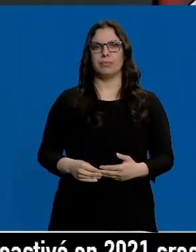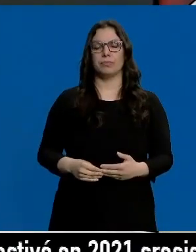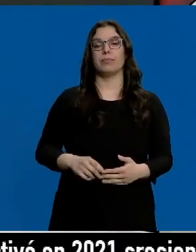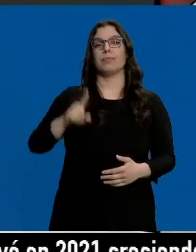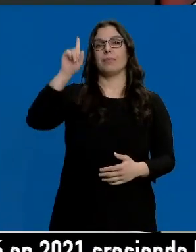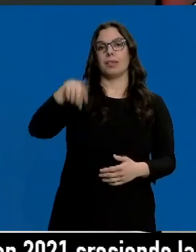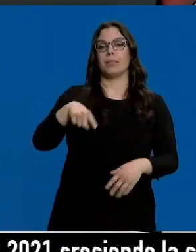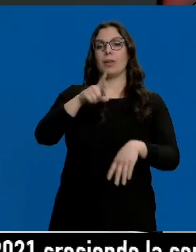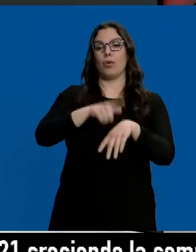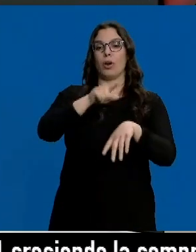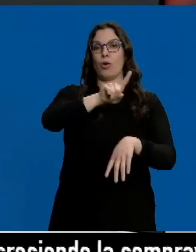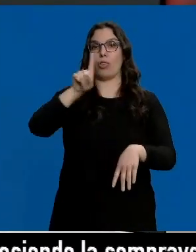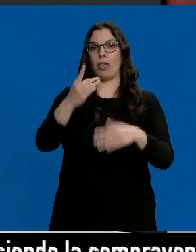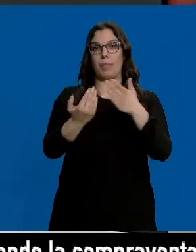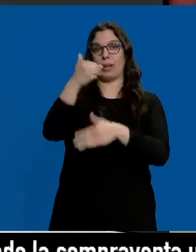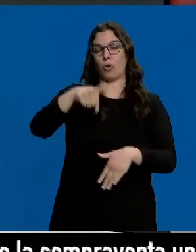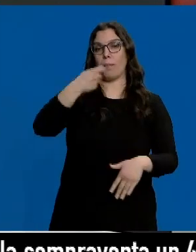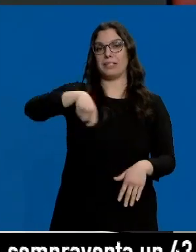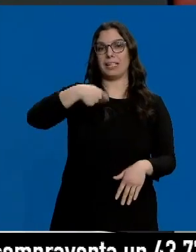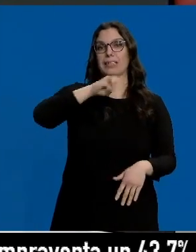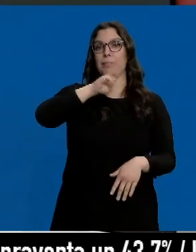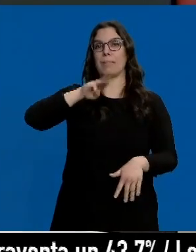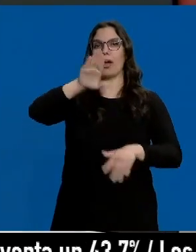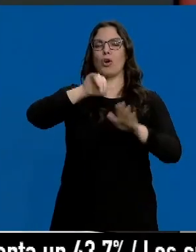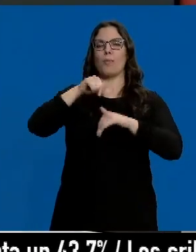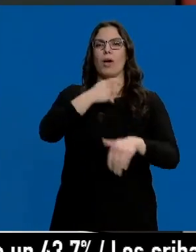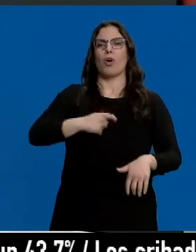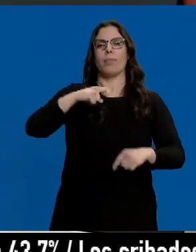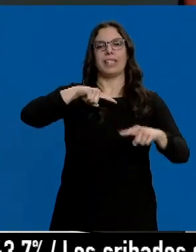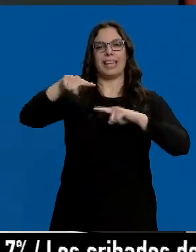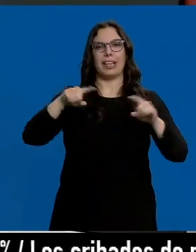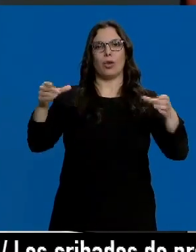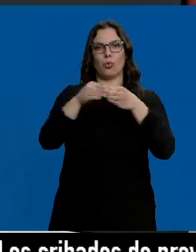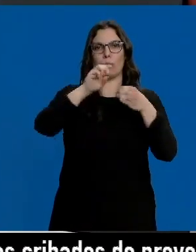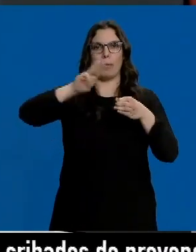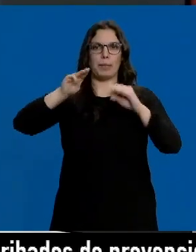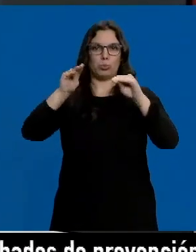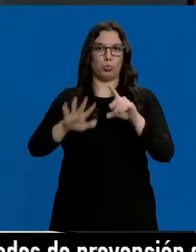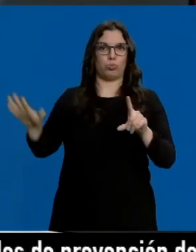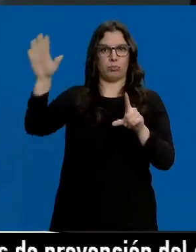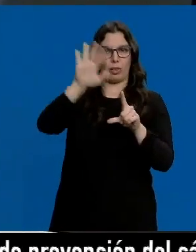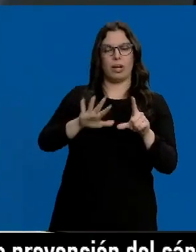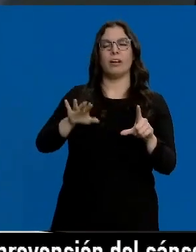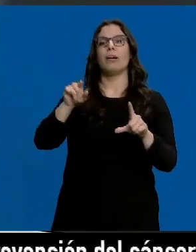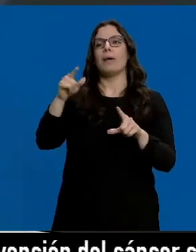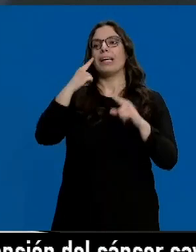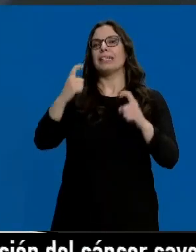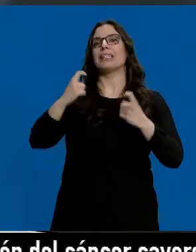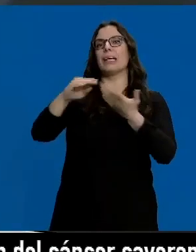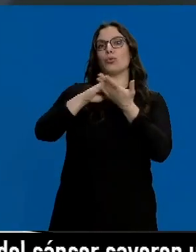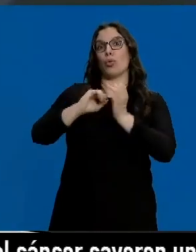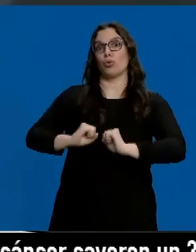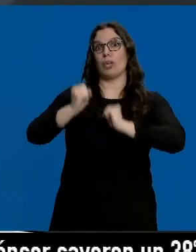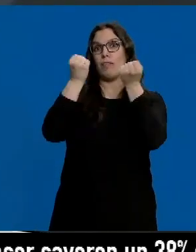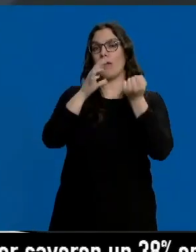También a las 11 de la mañana, el presidente del PP ha convocado al comité de dirección de su partido para tratar de reconducir la situación y acallar las